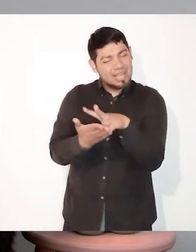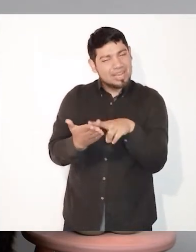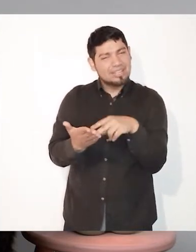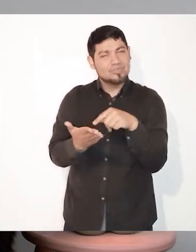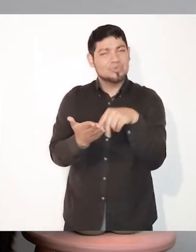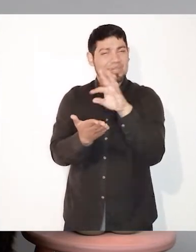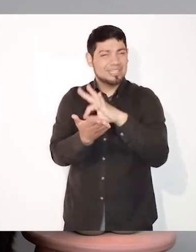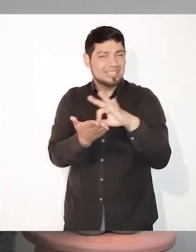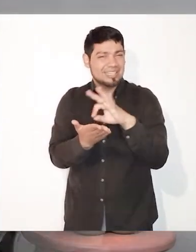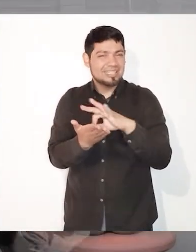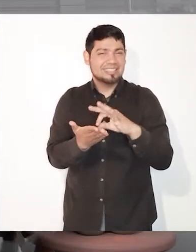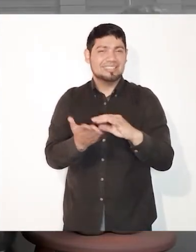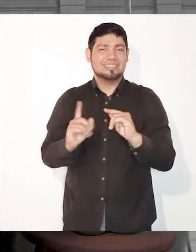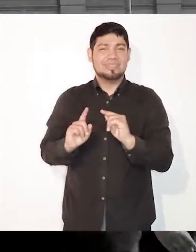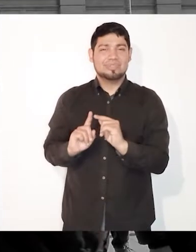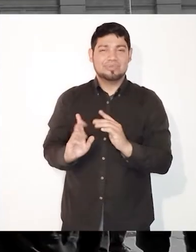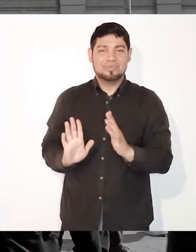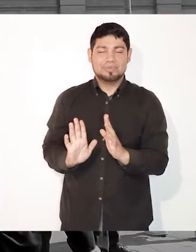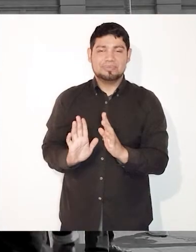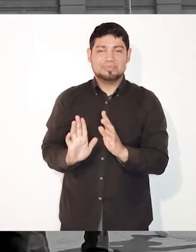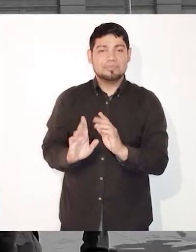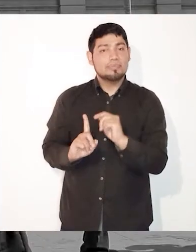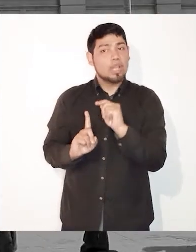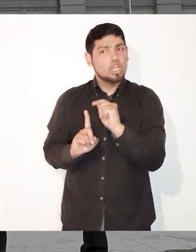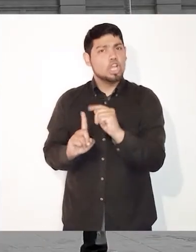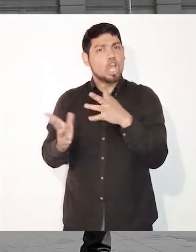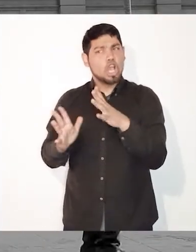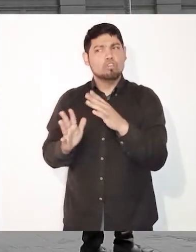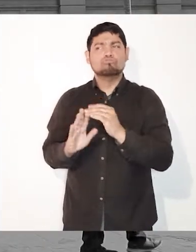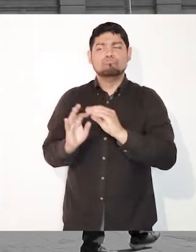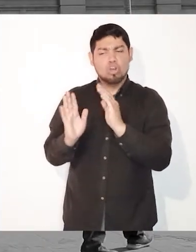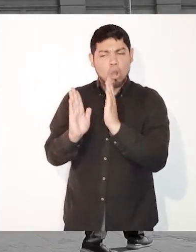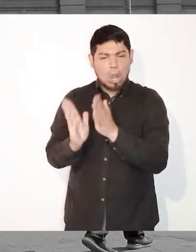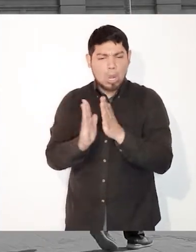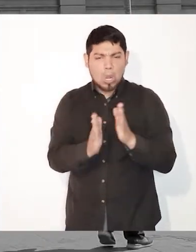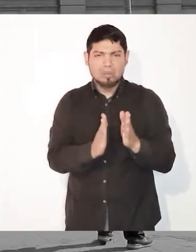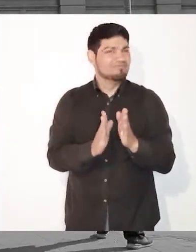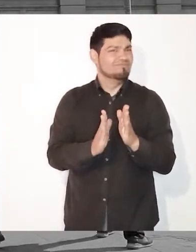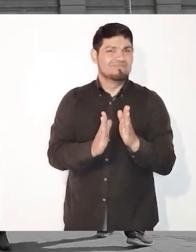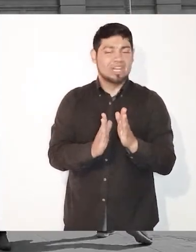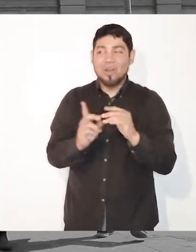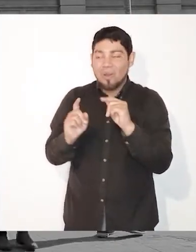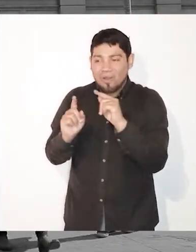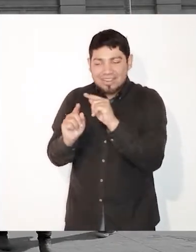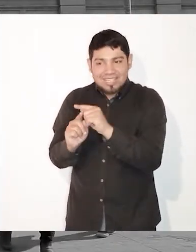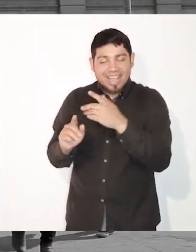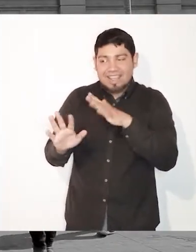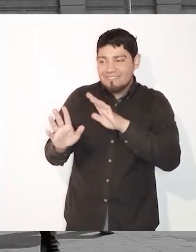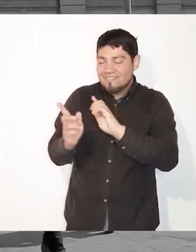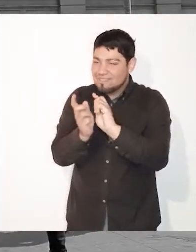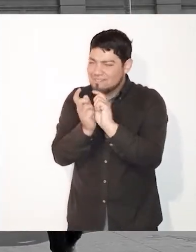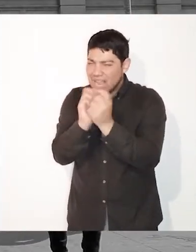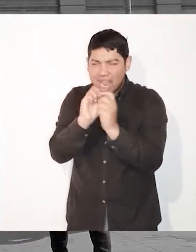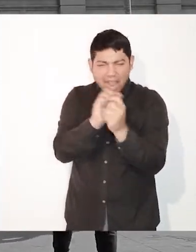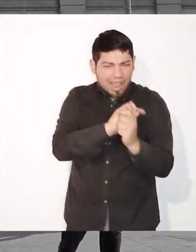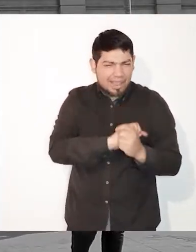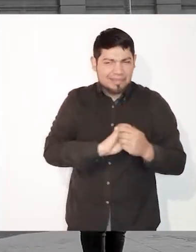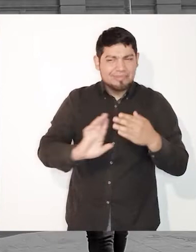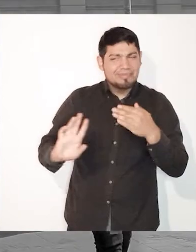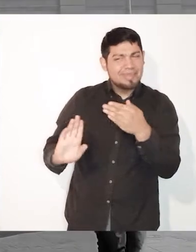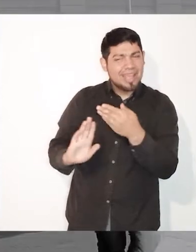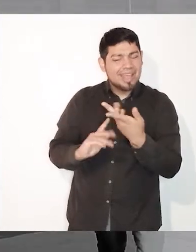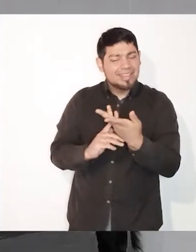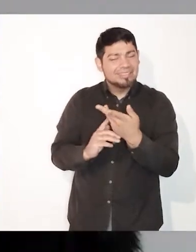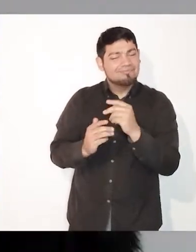las literaturas, y trato de hacer eso, que fracturen, que no sean literaturas estáticas, sino que sean